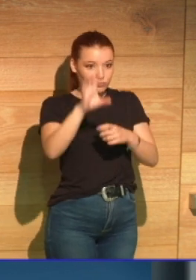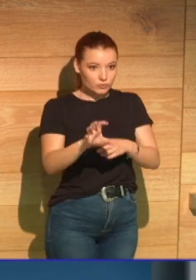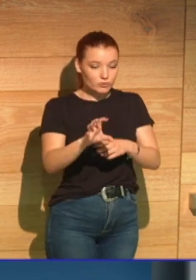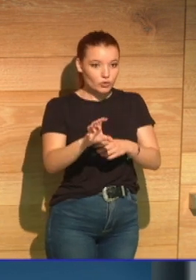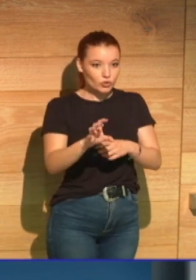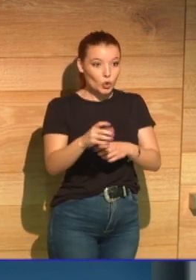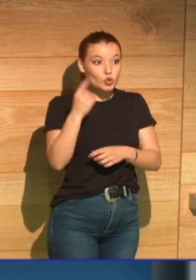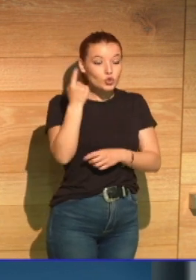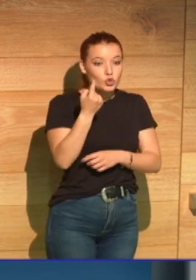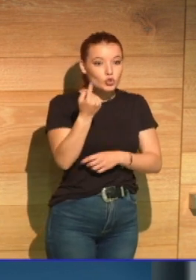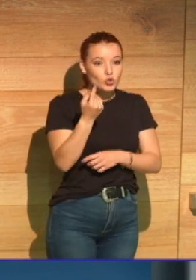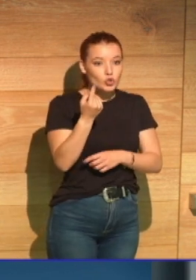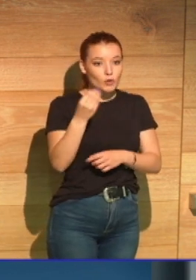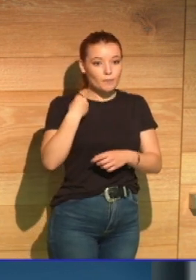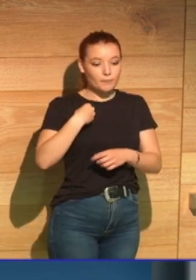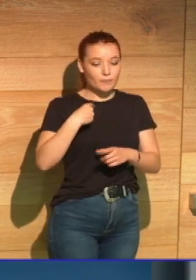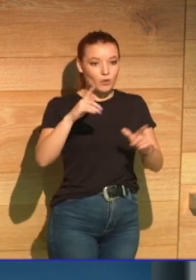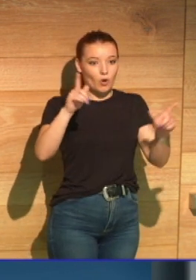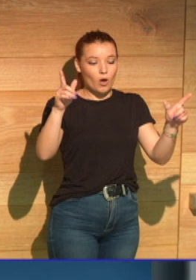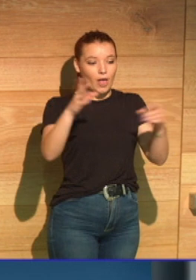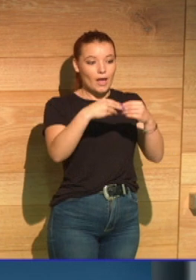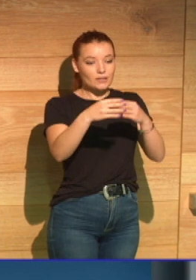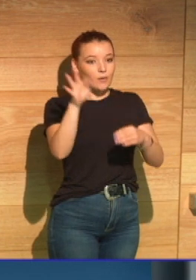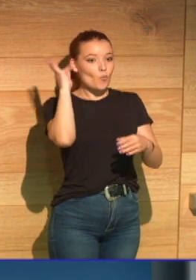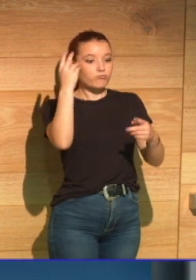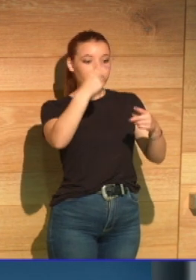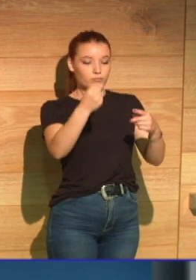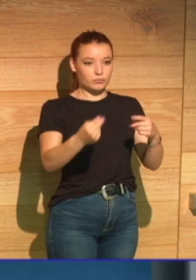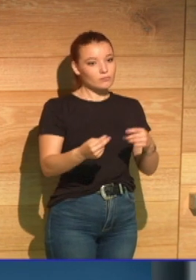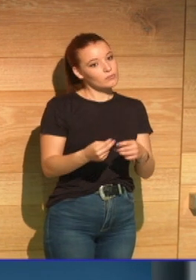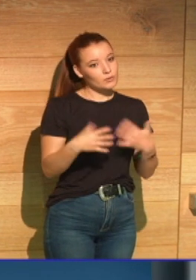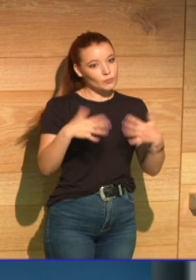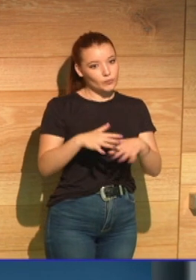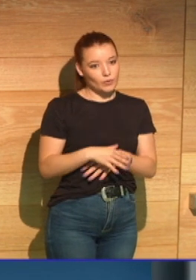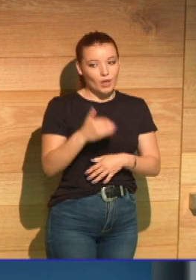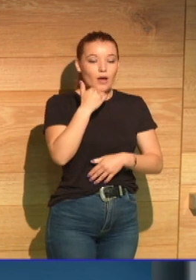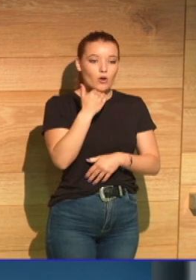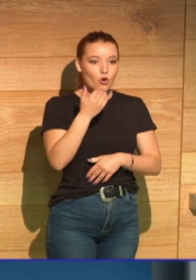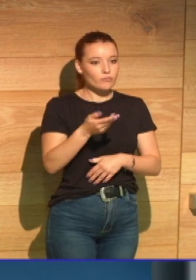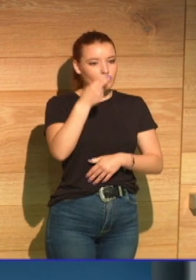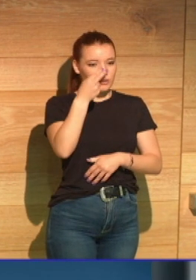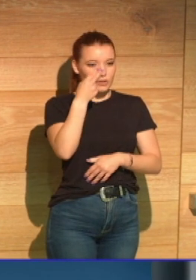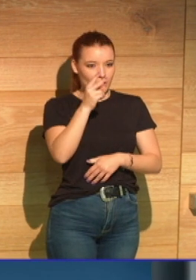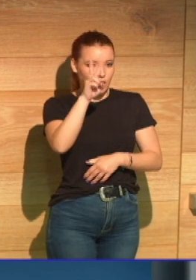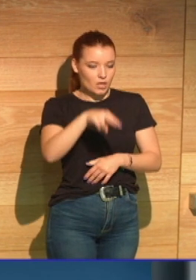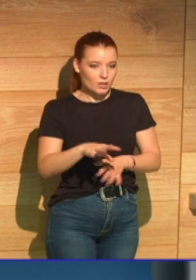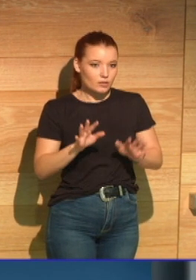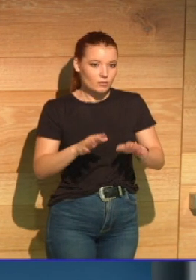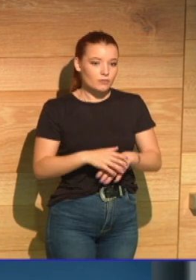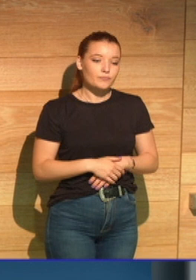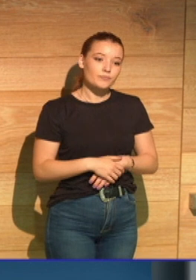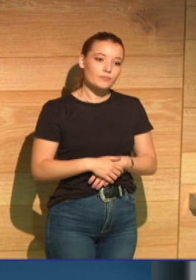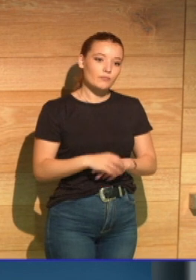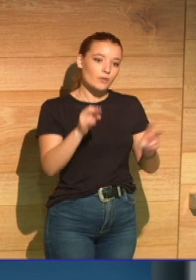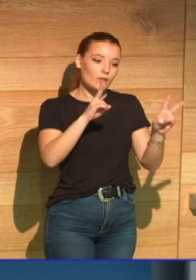hechas, creadas por artistas mujeres. Y eso es uno de los posicionamientos más interesantes contemporáneos sobre esta idea de la nueva definición. La idea de